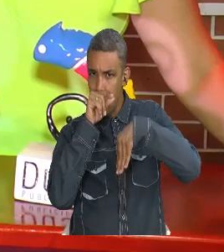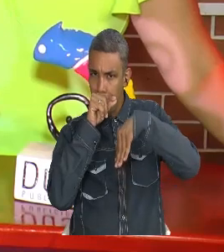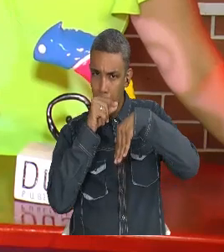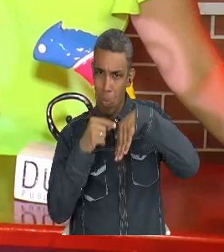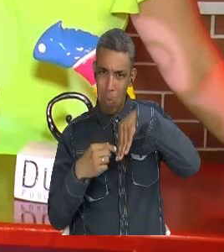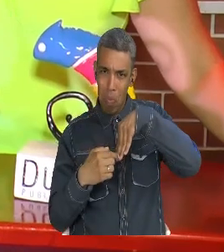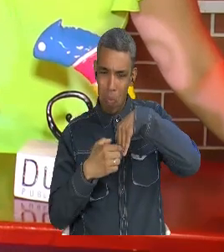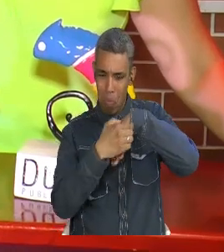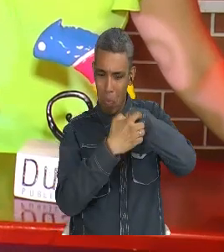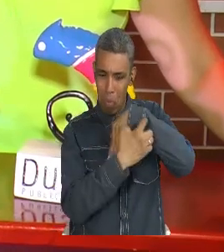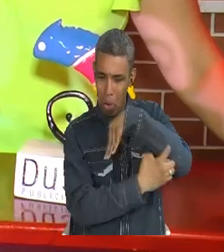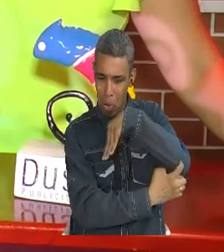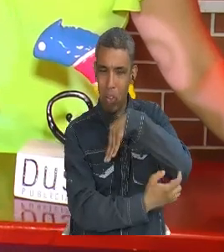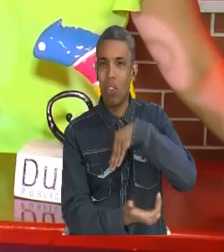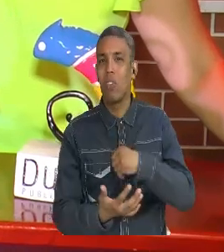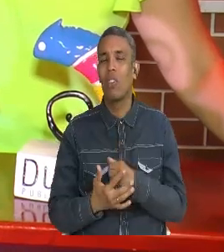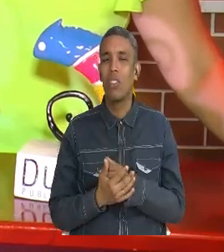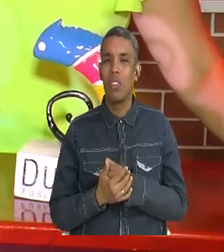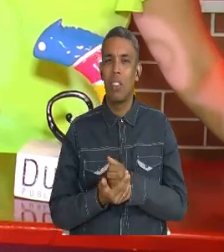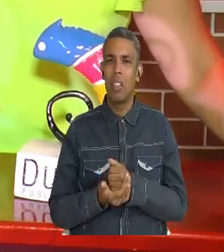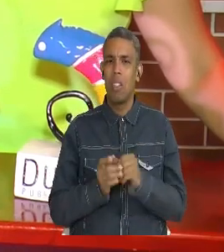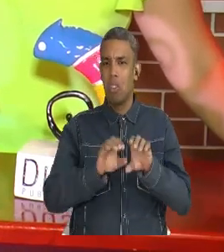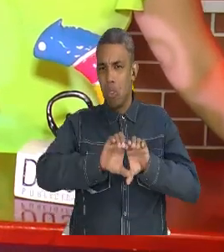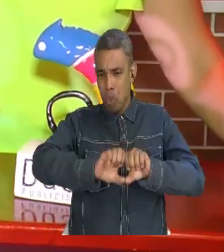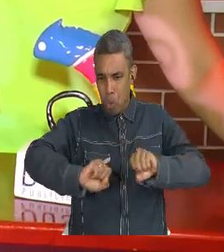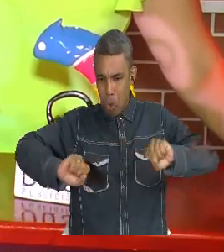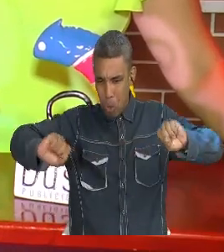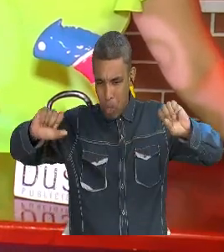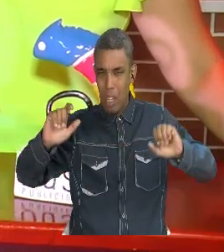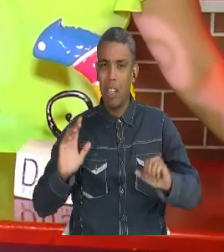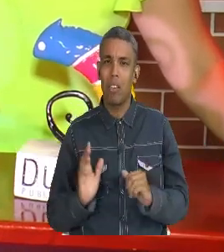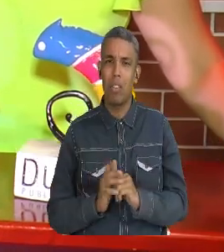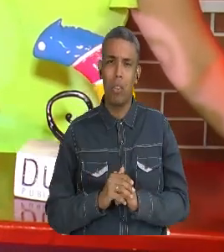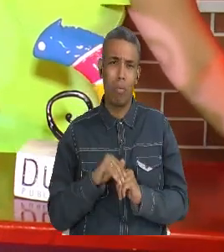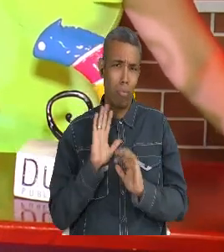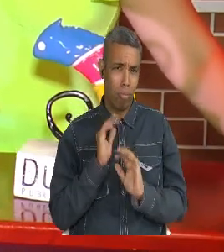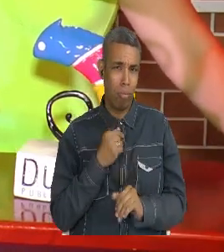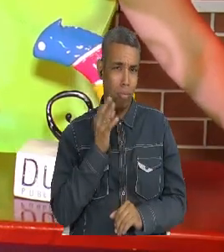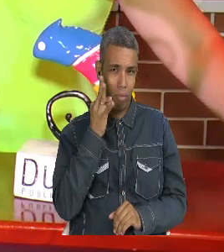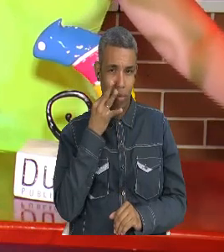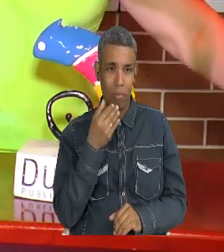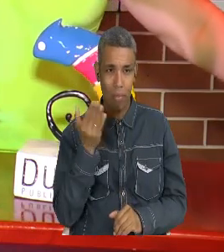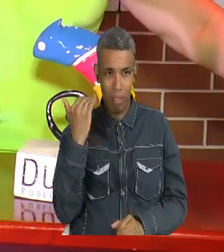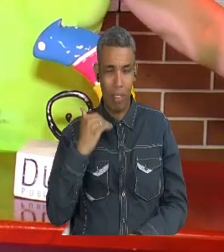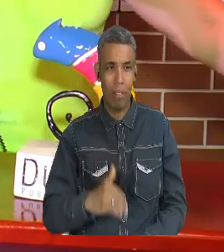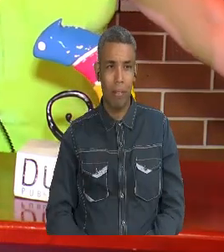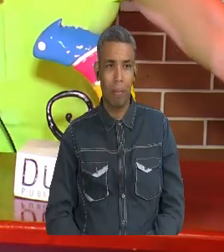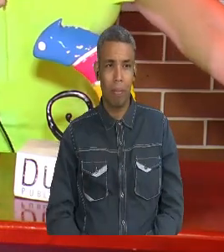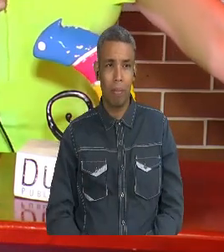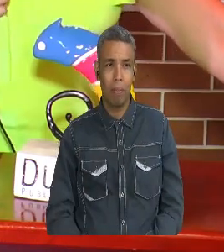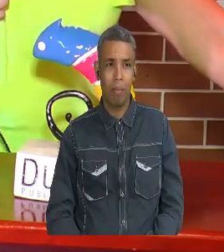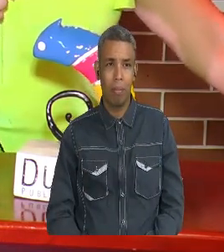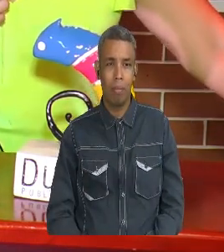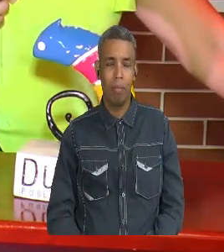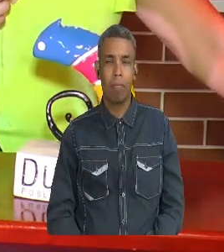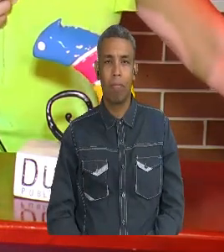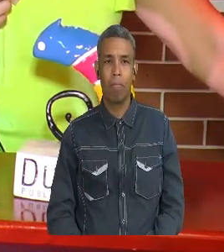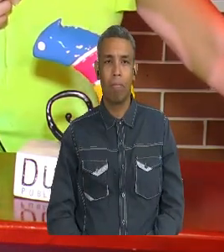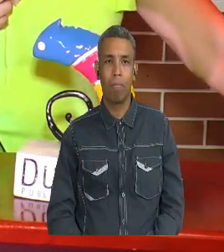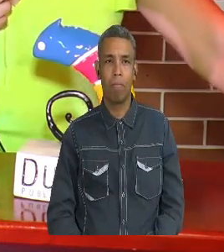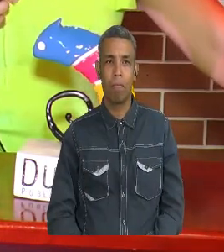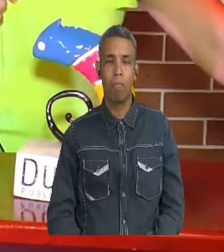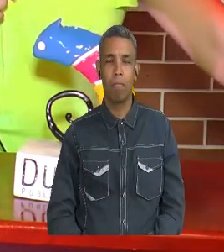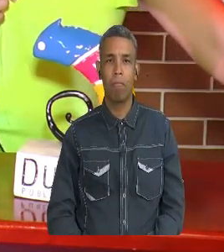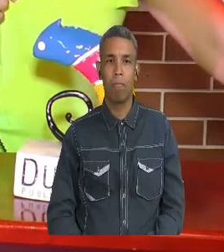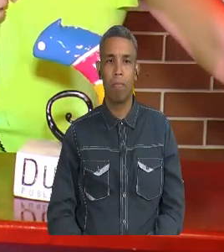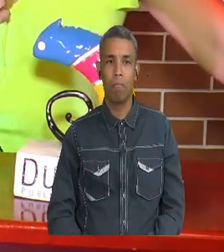nuestros choricitos. Aquí encuentran mucha variedad sobre la comida de nosotros. Bueno, entonces a nosotros ya se nos acabó el tiempo aquí en casa.